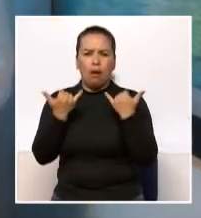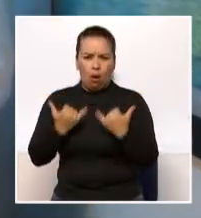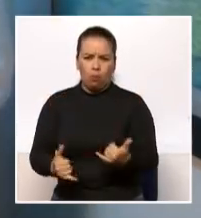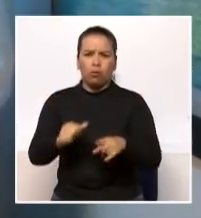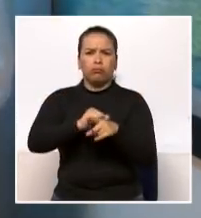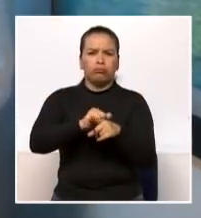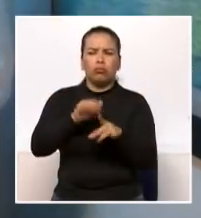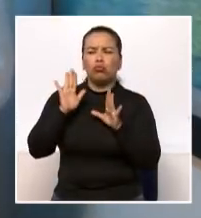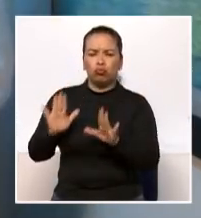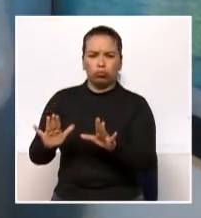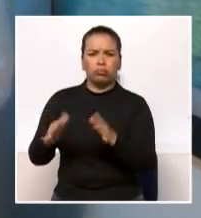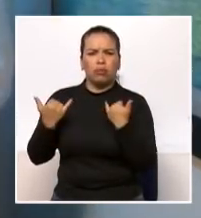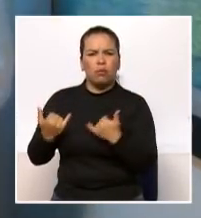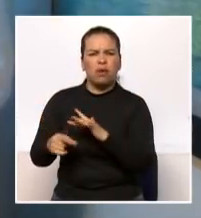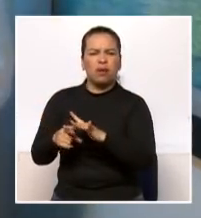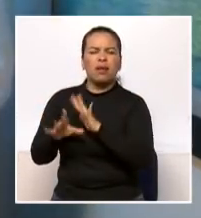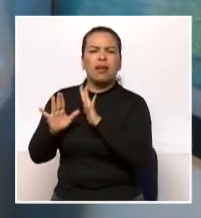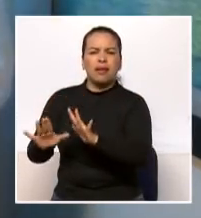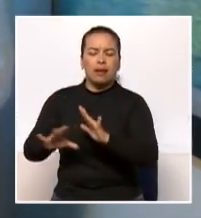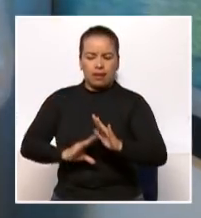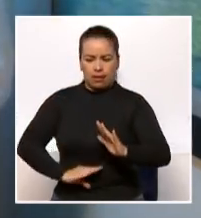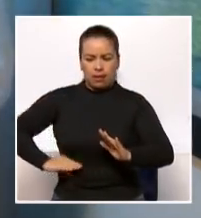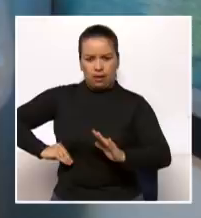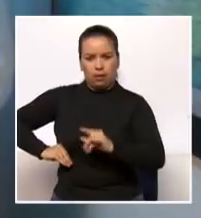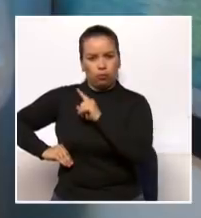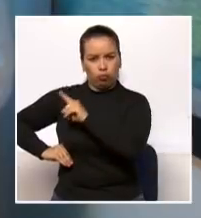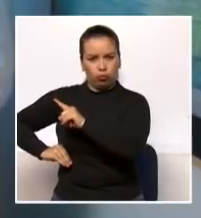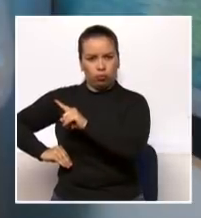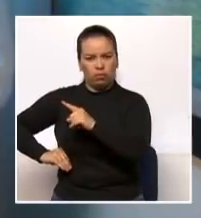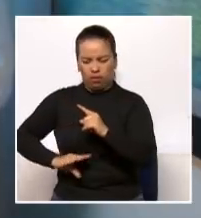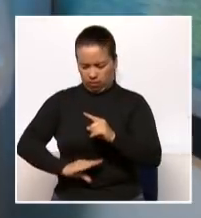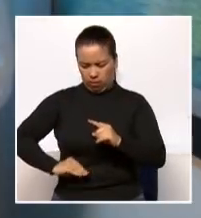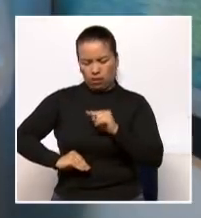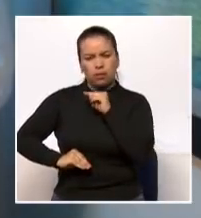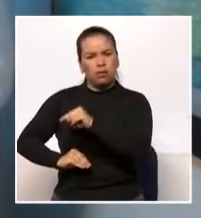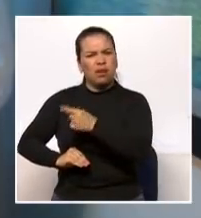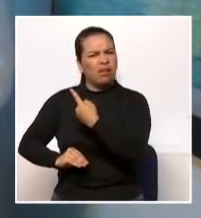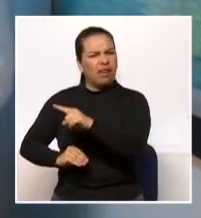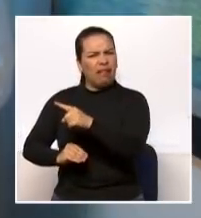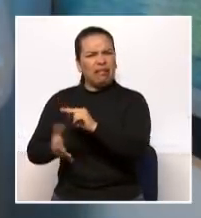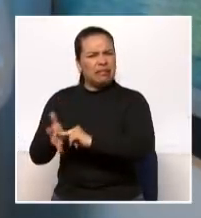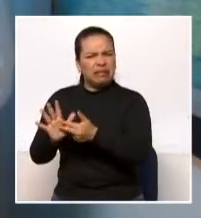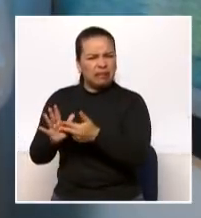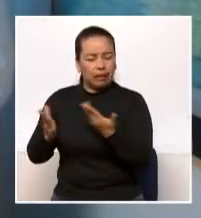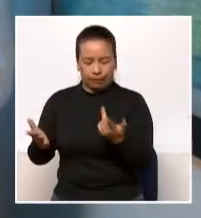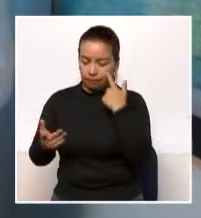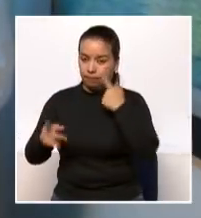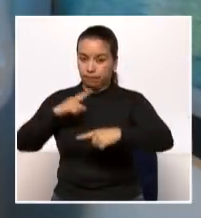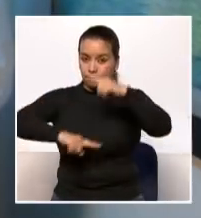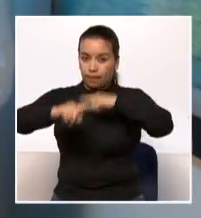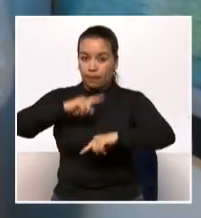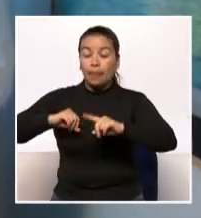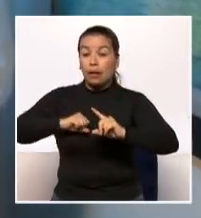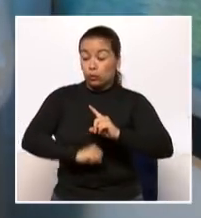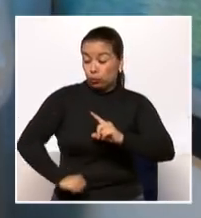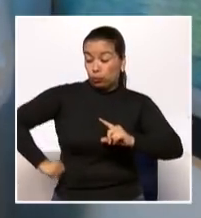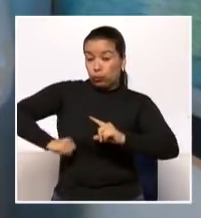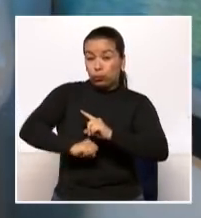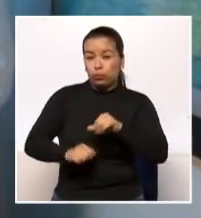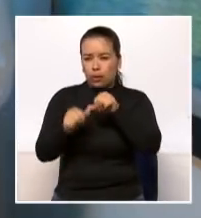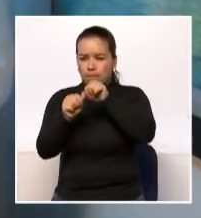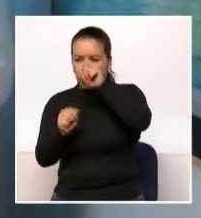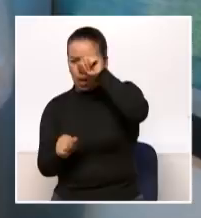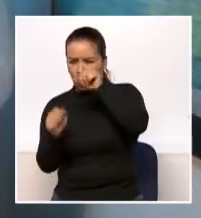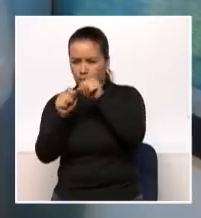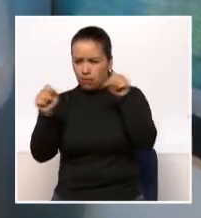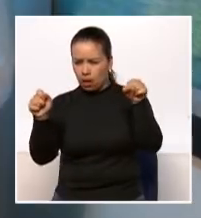el hígado, que se llama la elastografía hepática. ¿Qué significa la elastografía hepática? Es con la ecografía medir el hígado,